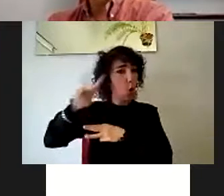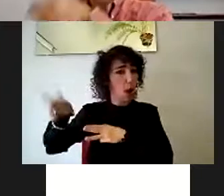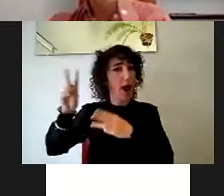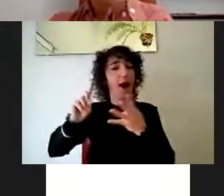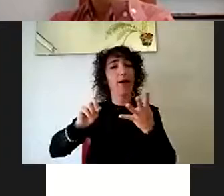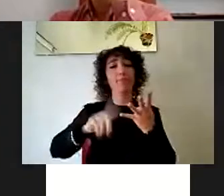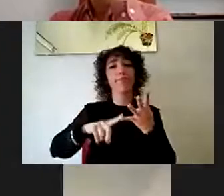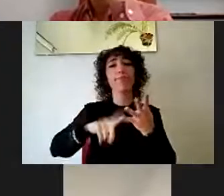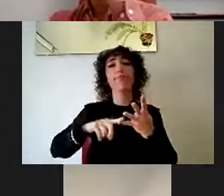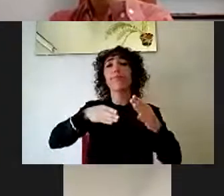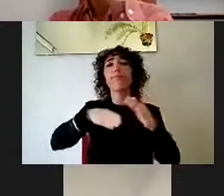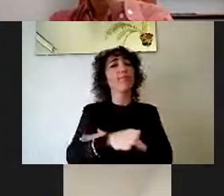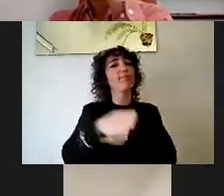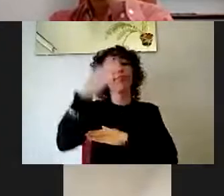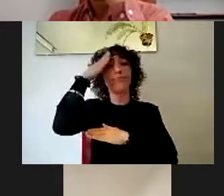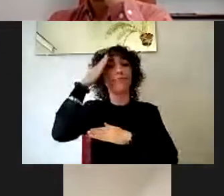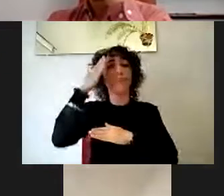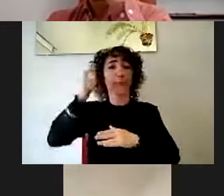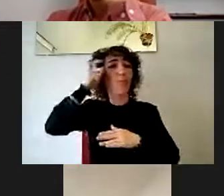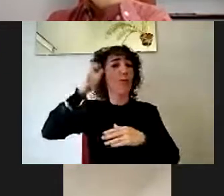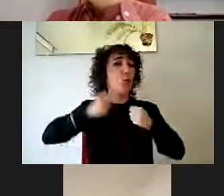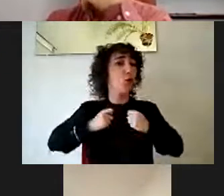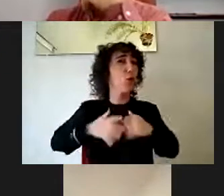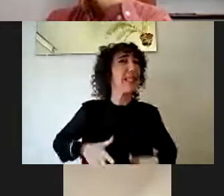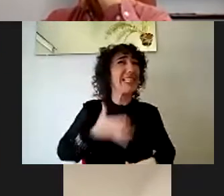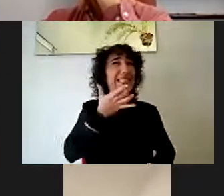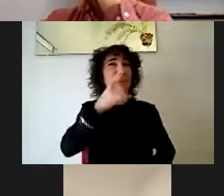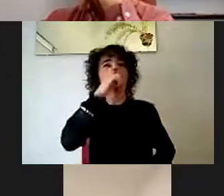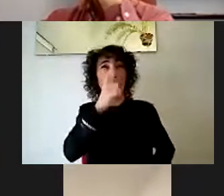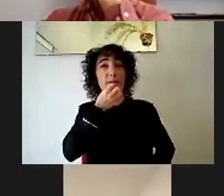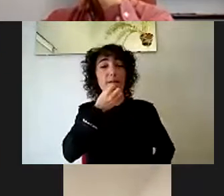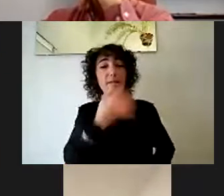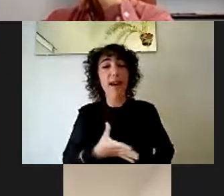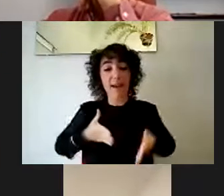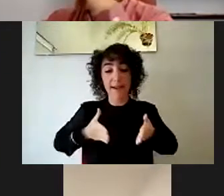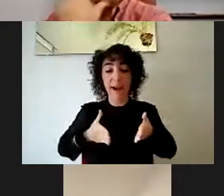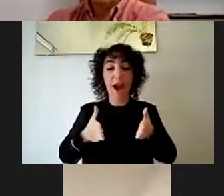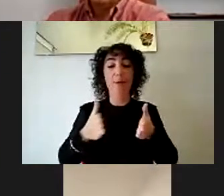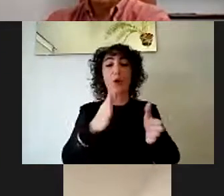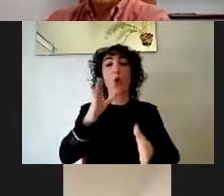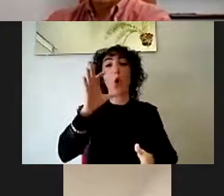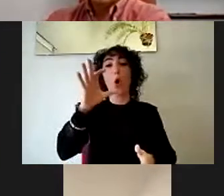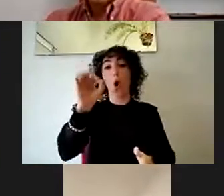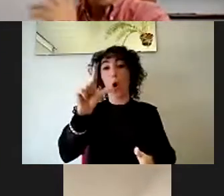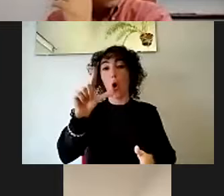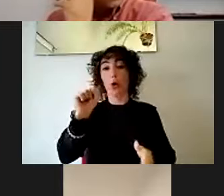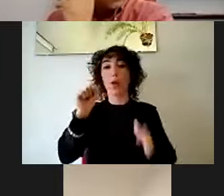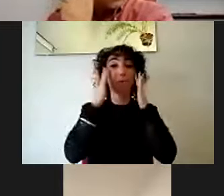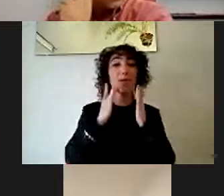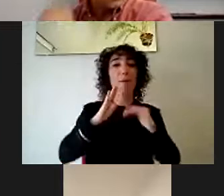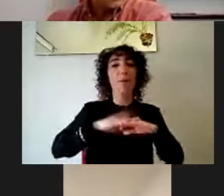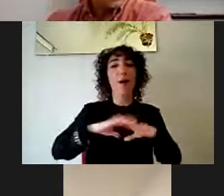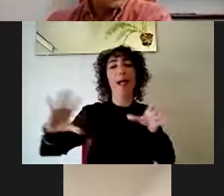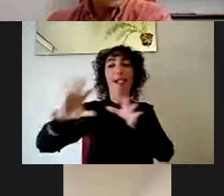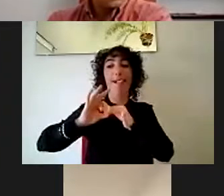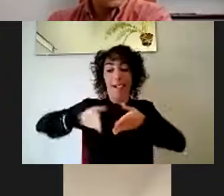del Carmen y, si mal no recuerdo, el camino de Olla Limpia para darle conectividad al carril bici, que ya está